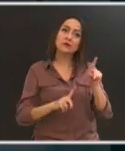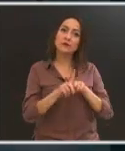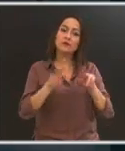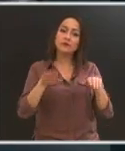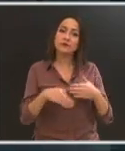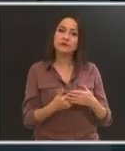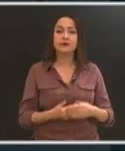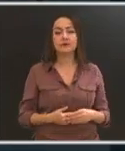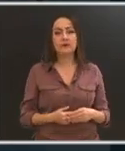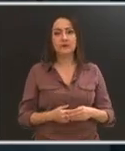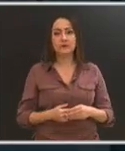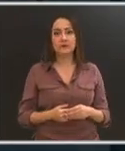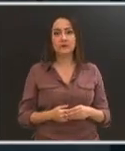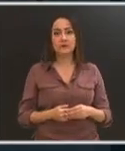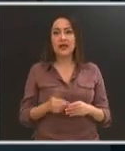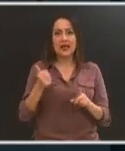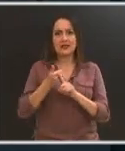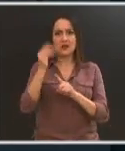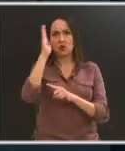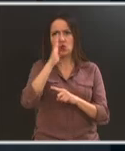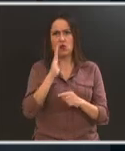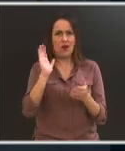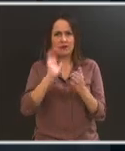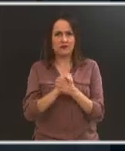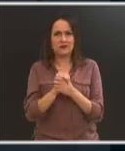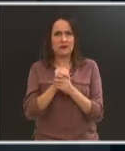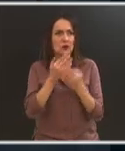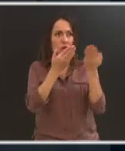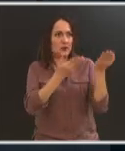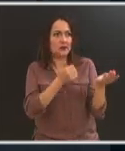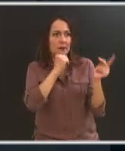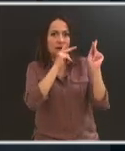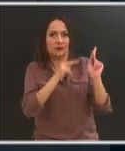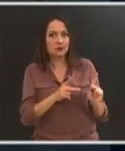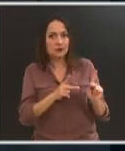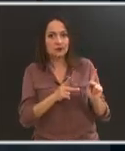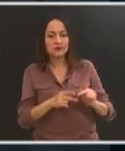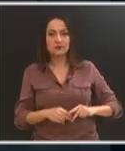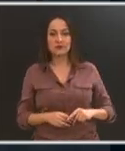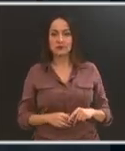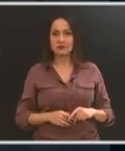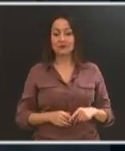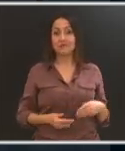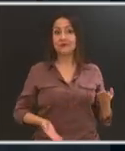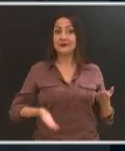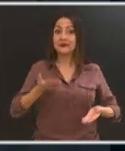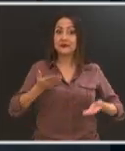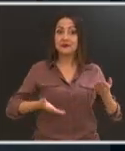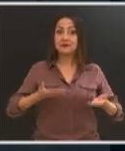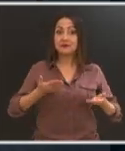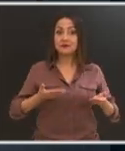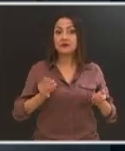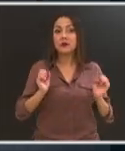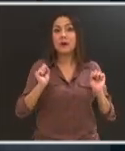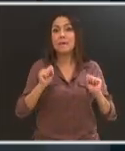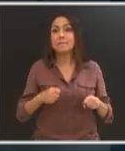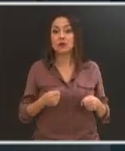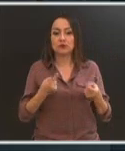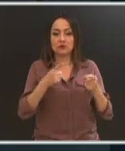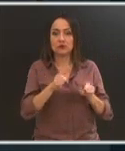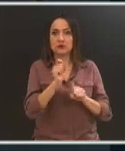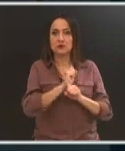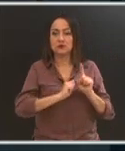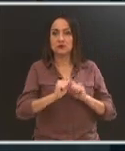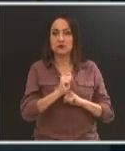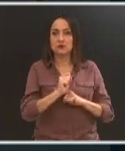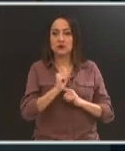casada y que ella nunca se había casado con esta persona y que probablemente o podría darse la situación